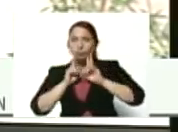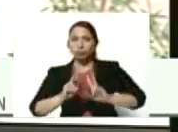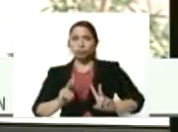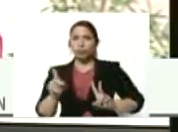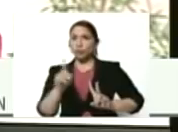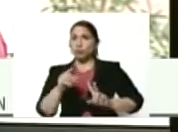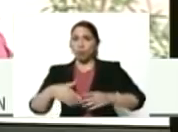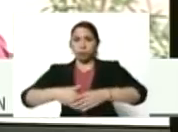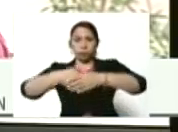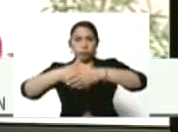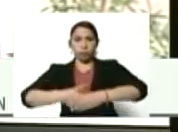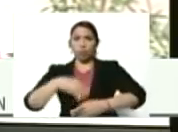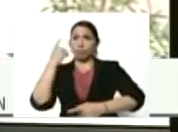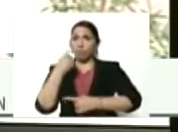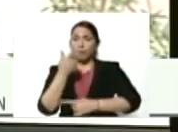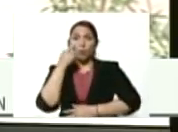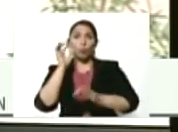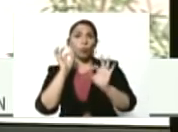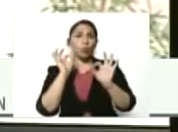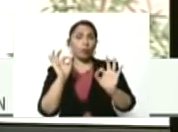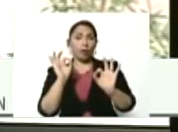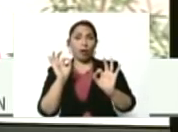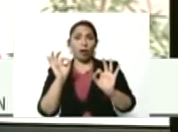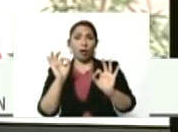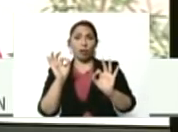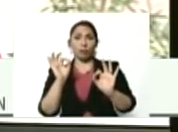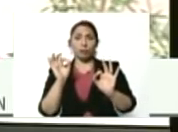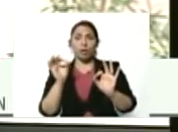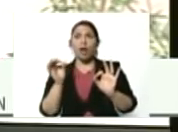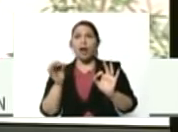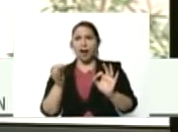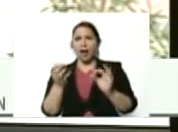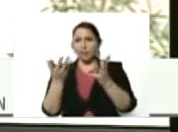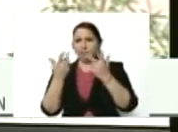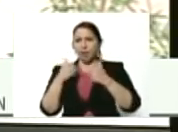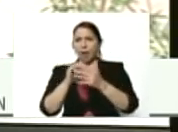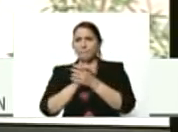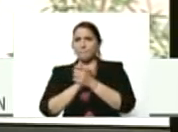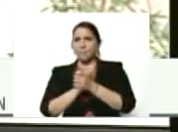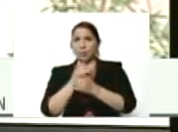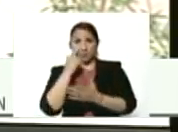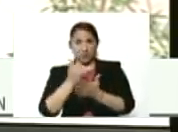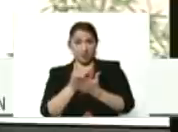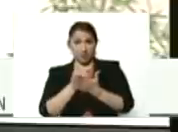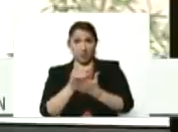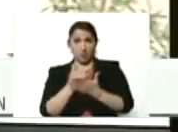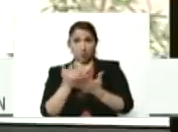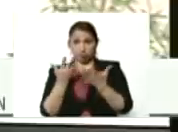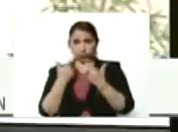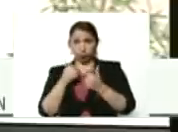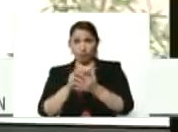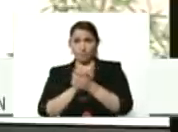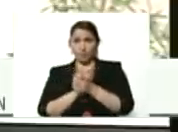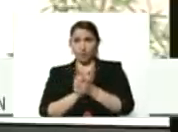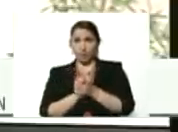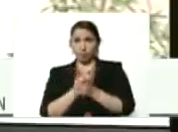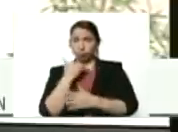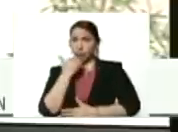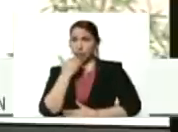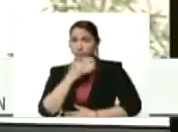mano, cuidado con la guachafita, me estaba contando un compañero. Miren lo que me contó un compañero, muy